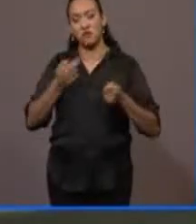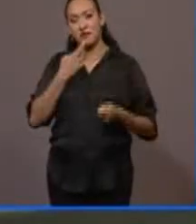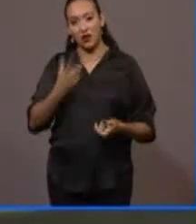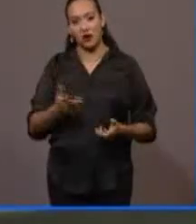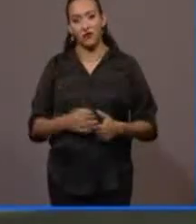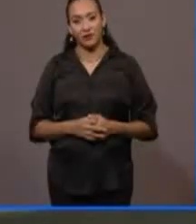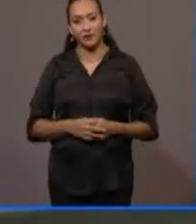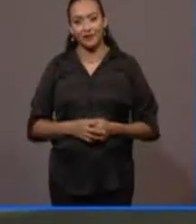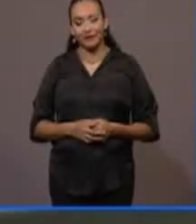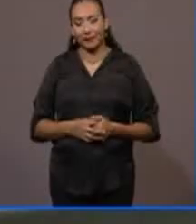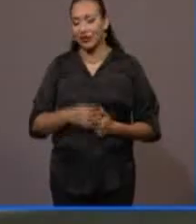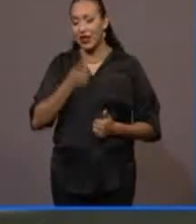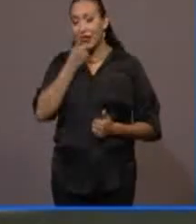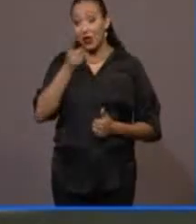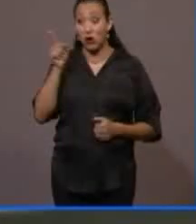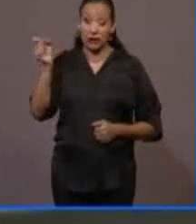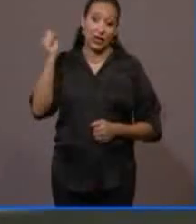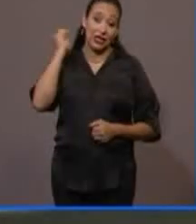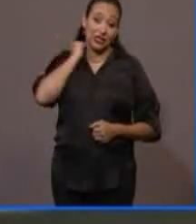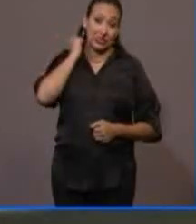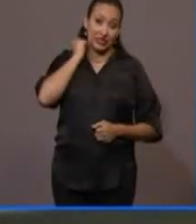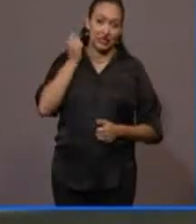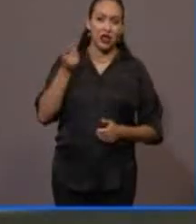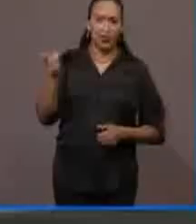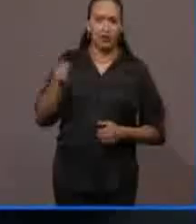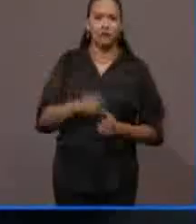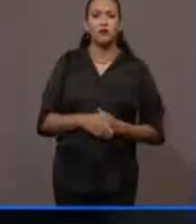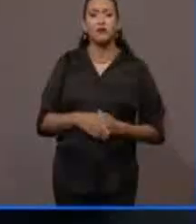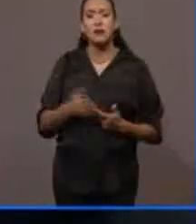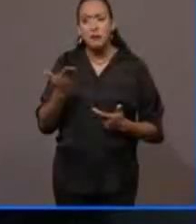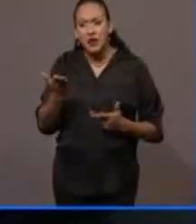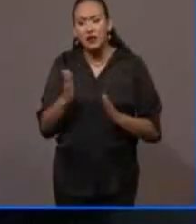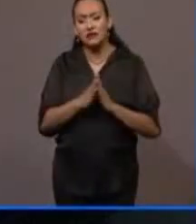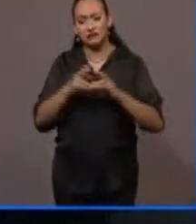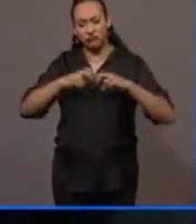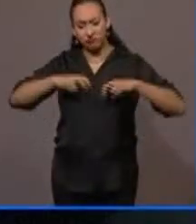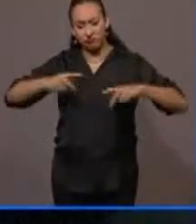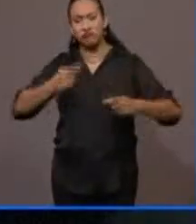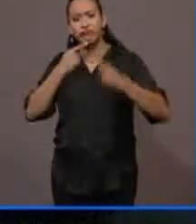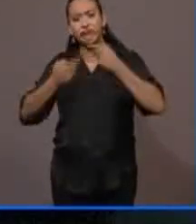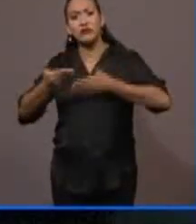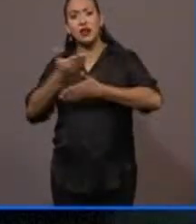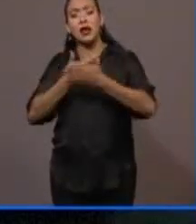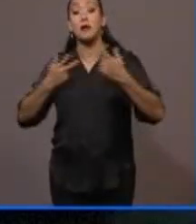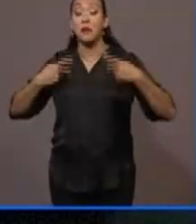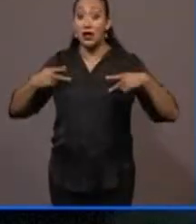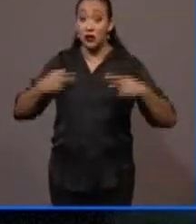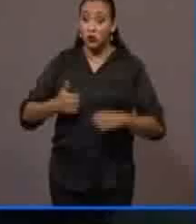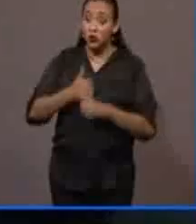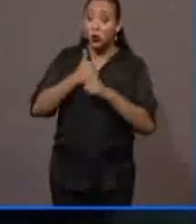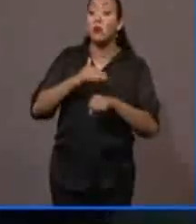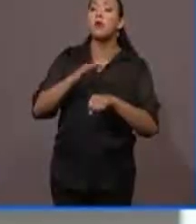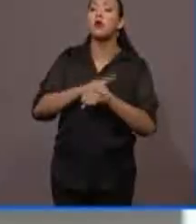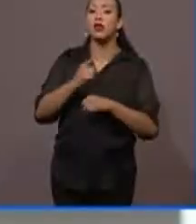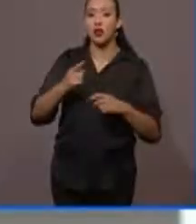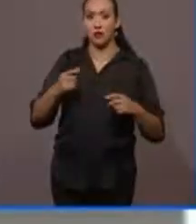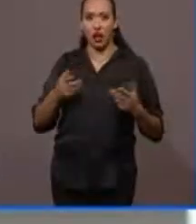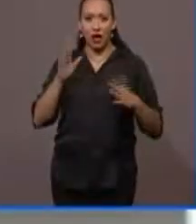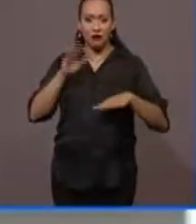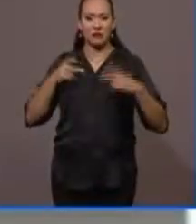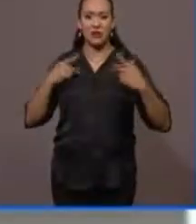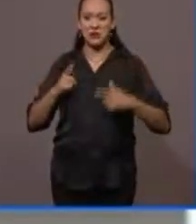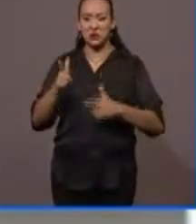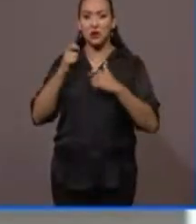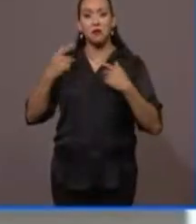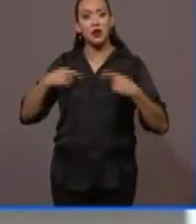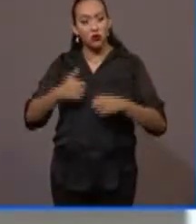fuego. Demandó que el Senado abra espacios de diálogo con personas víctimas de violencia armada, académicos e integrantes